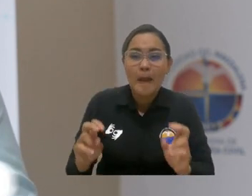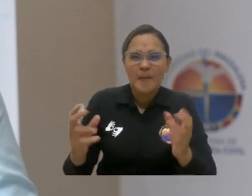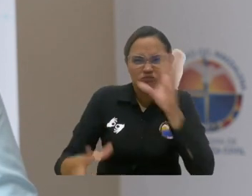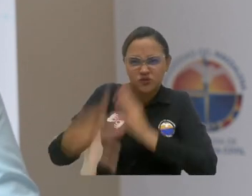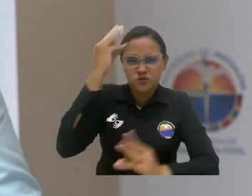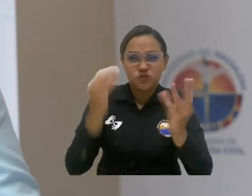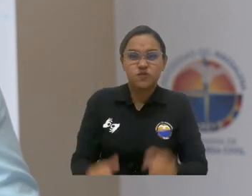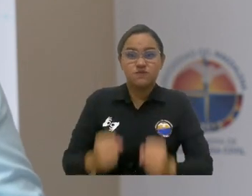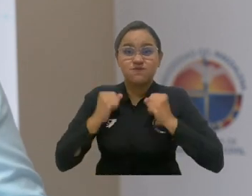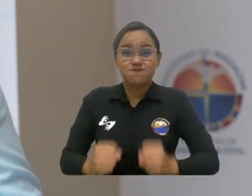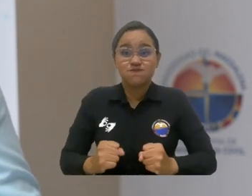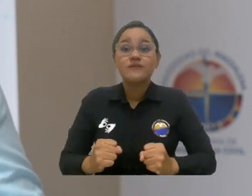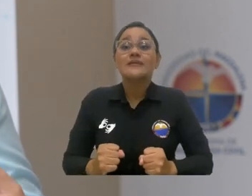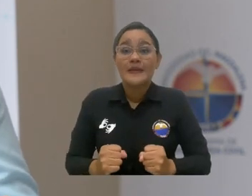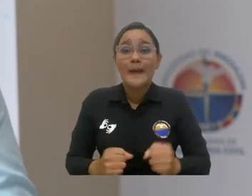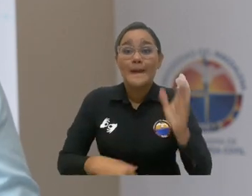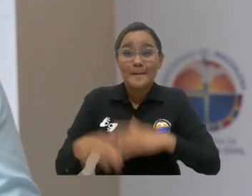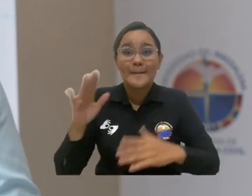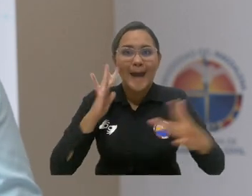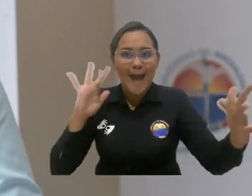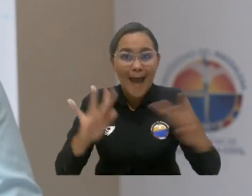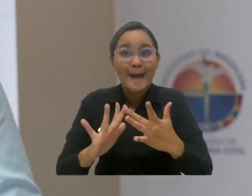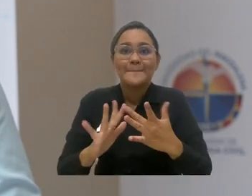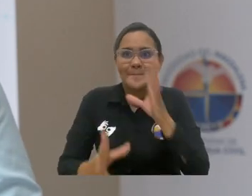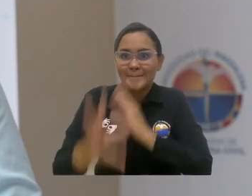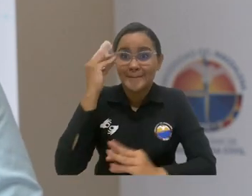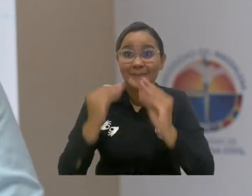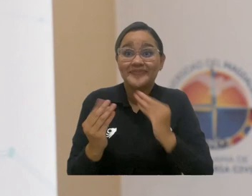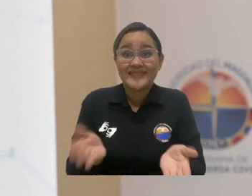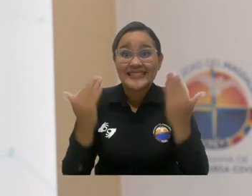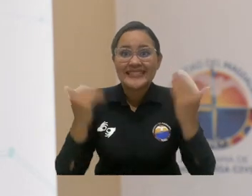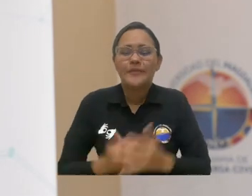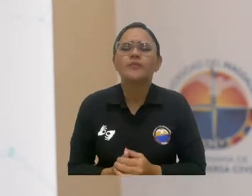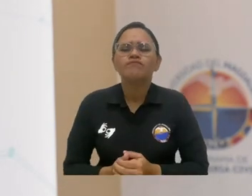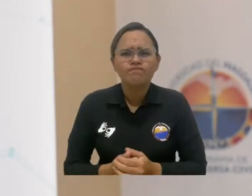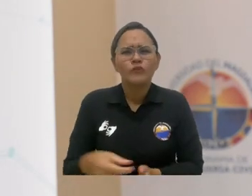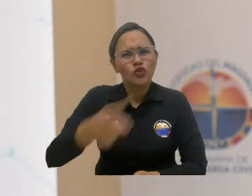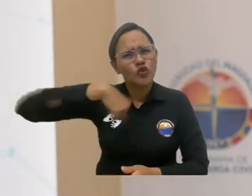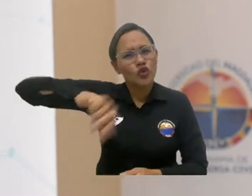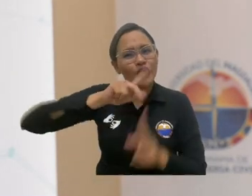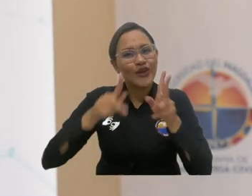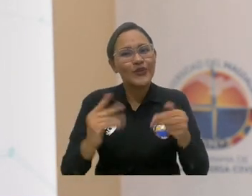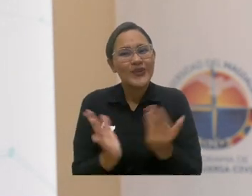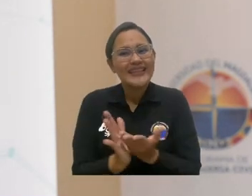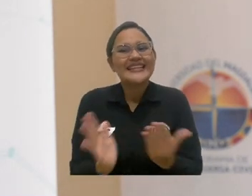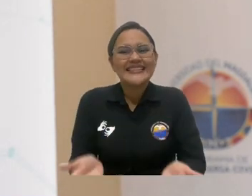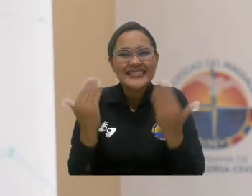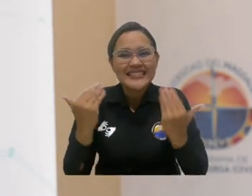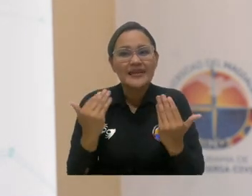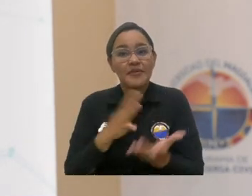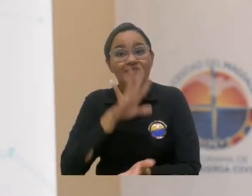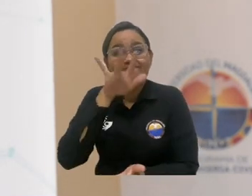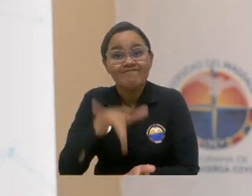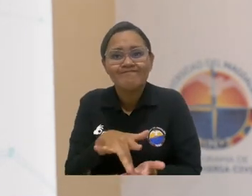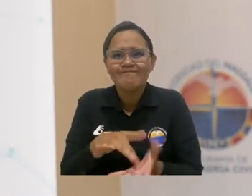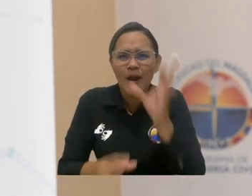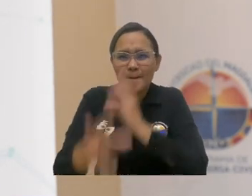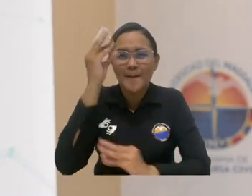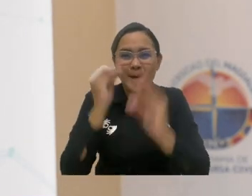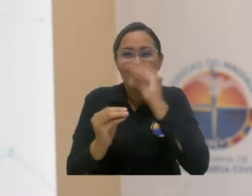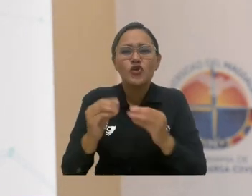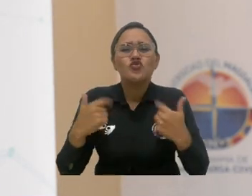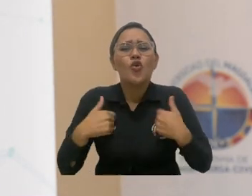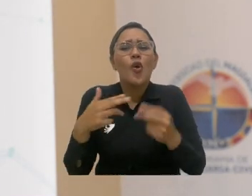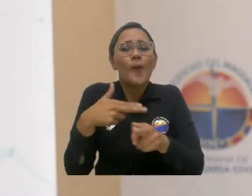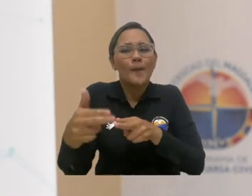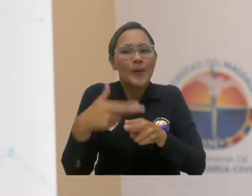su zona eh dentro del campo de ingeniería civil bueno Estos espacios nos enriquece a nosotros como estudiantes eh En mi caso que ya